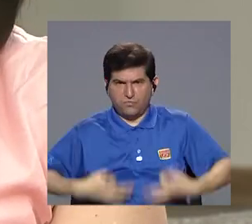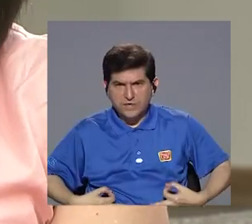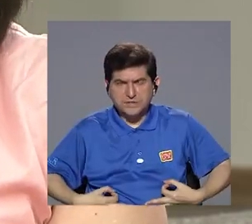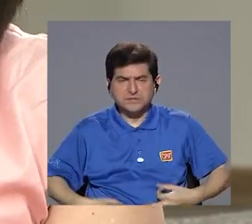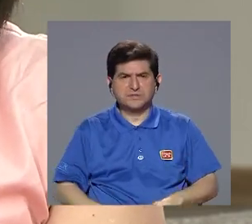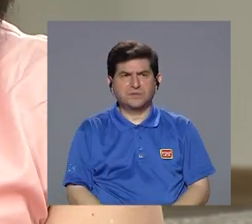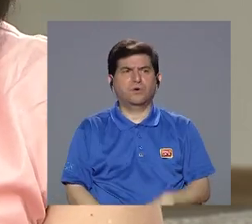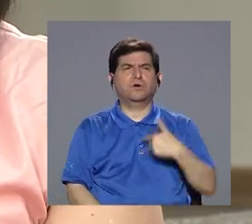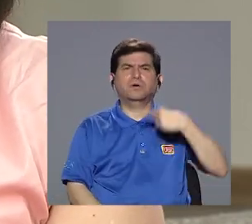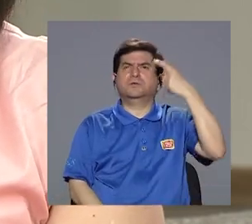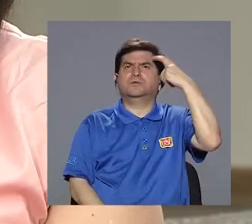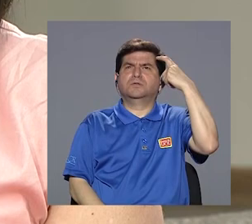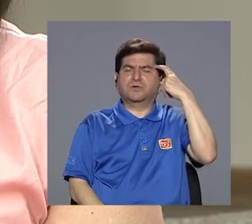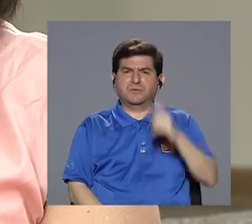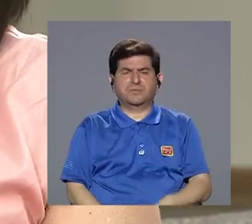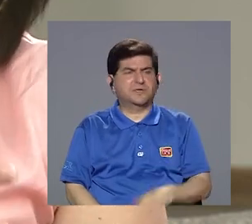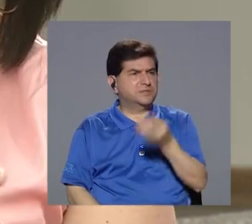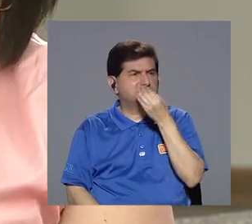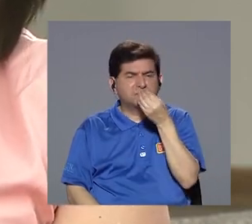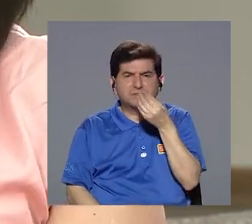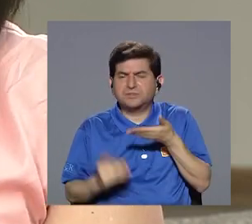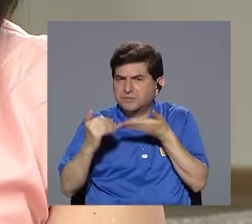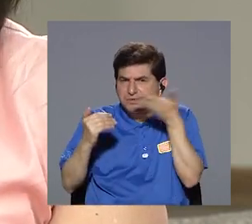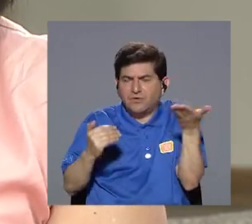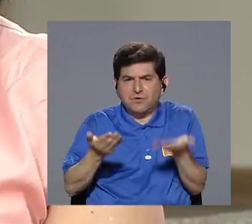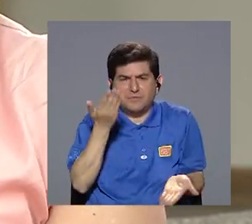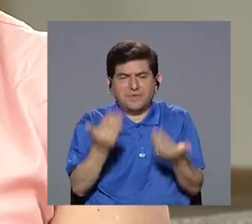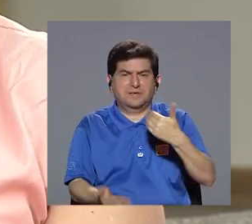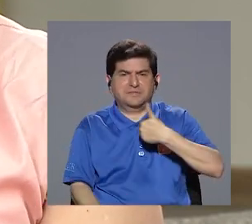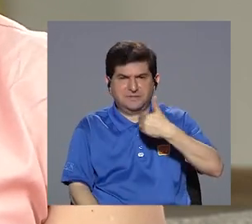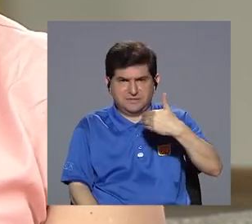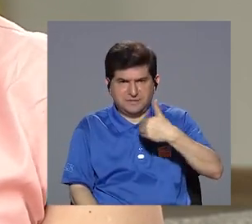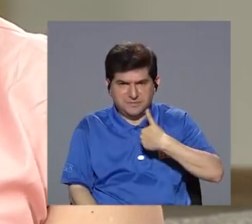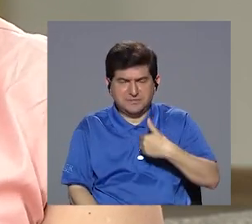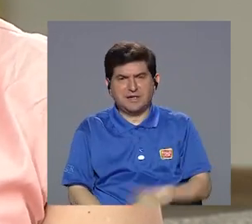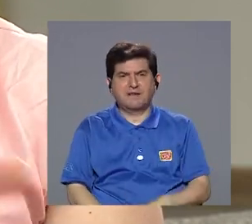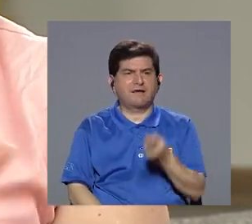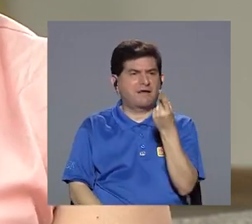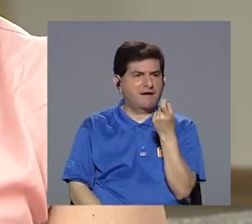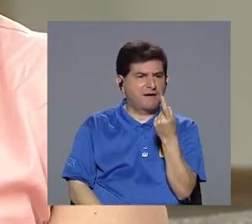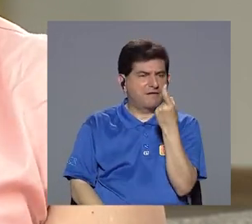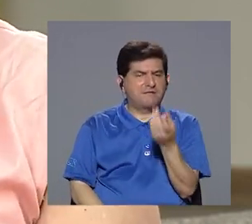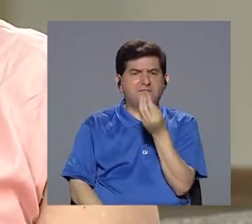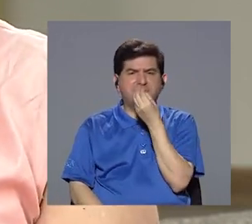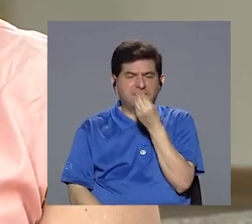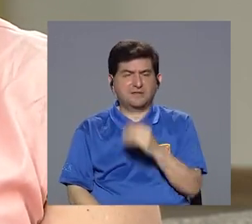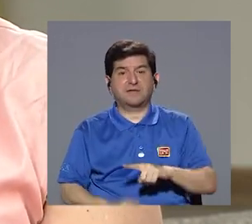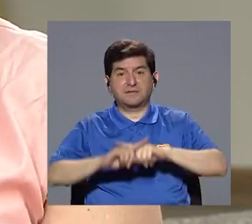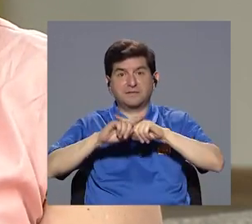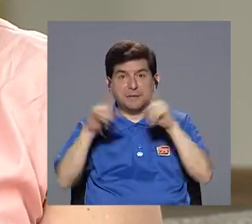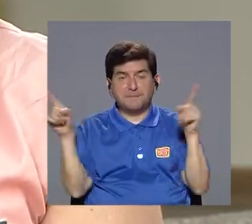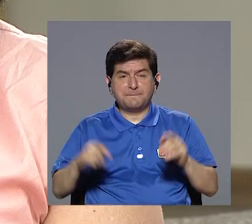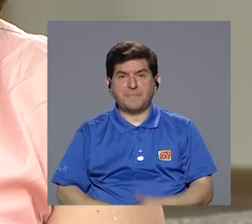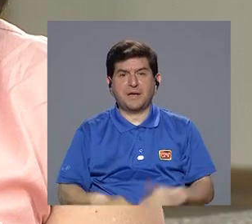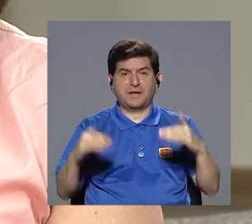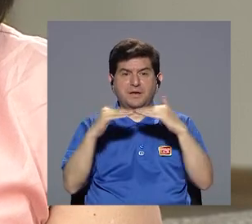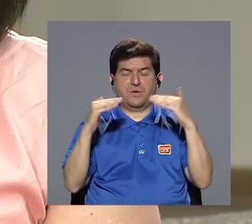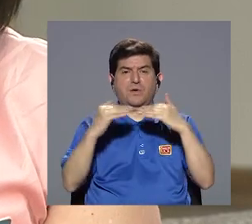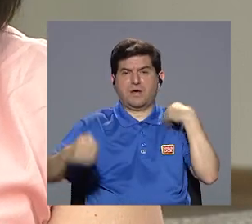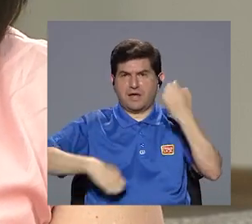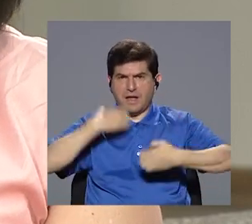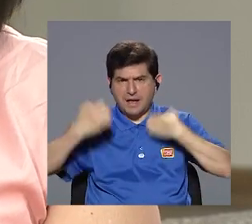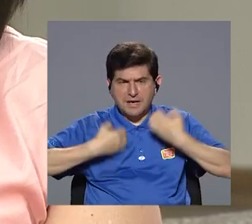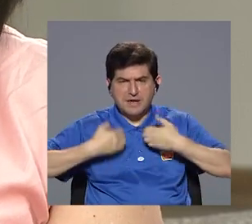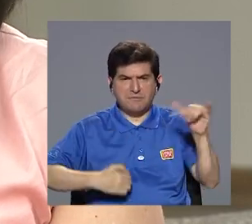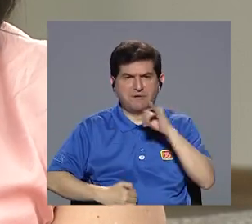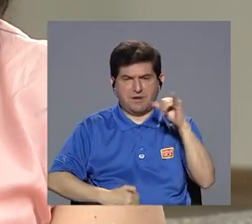físico, pues debe haber también, me imagino, que si dejan de comer ciertos alimentos van a tener algún faltante nutricional, pero a nivel como emocional,